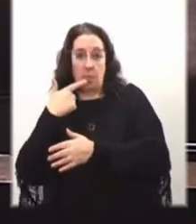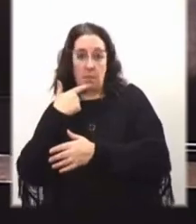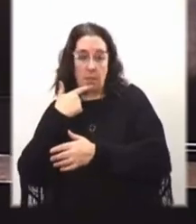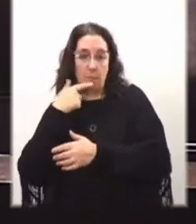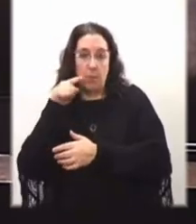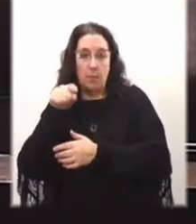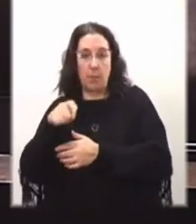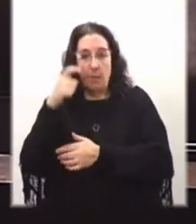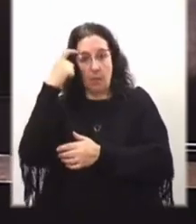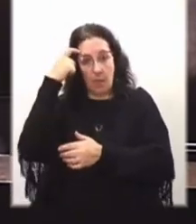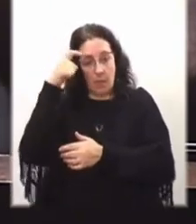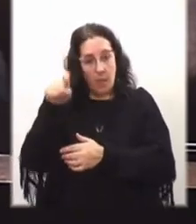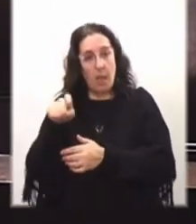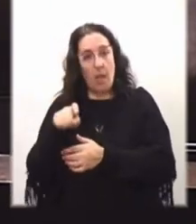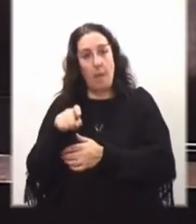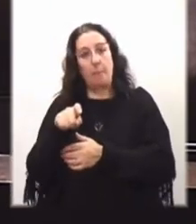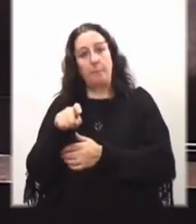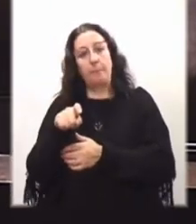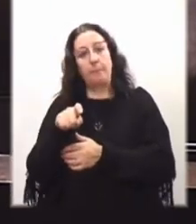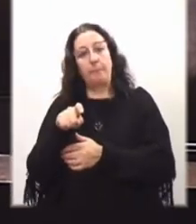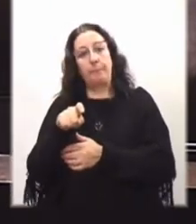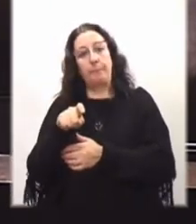iniciativa